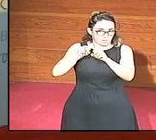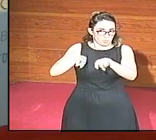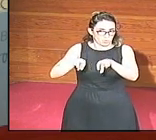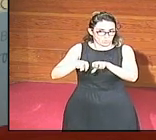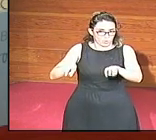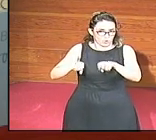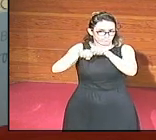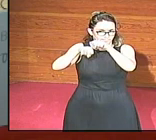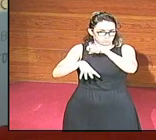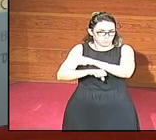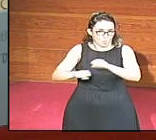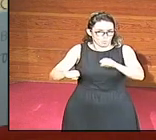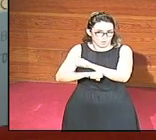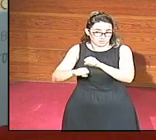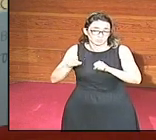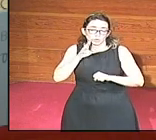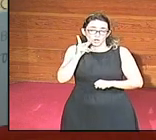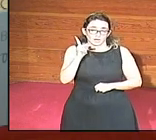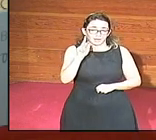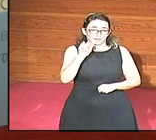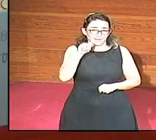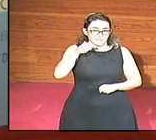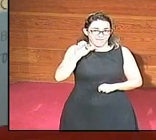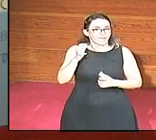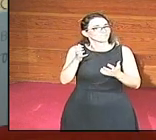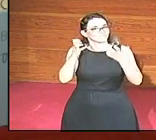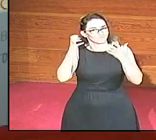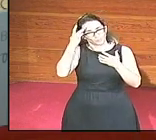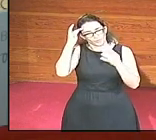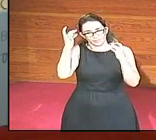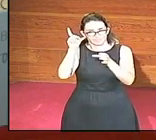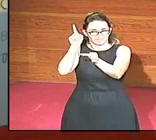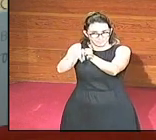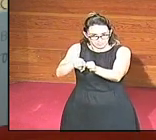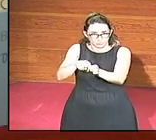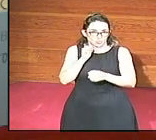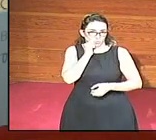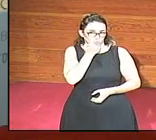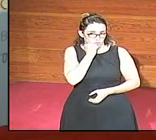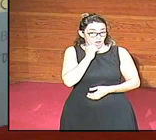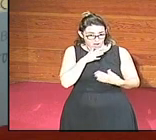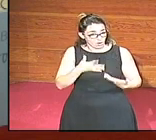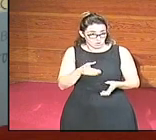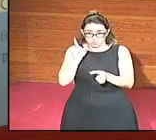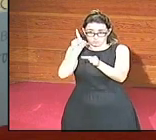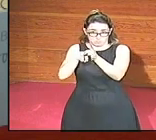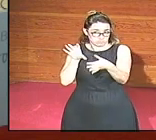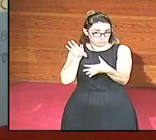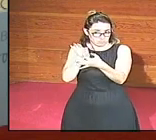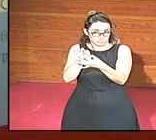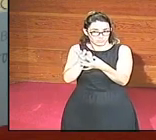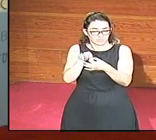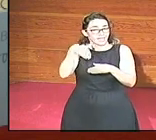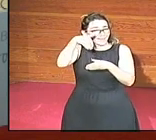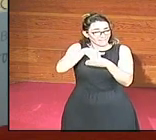que consiguió Crimea era ser parte de Rusia. Crimea ahora mismo es parte de Rusia. El referéndum era de anexión a